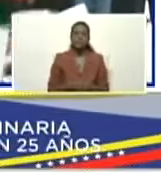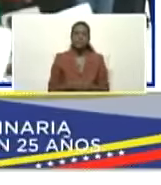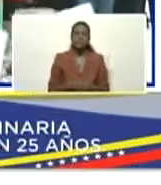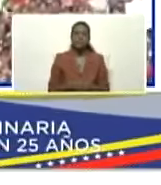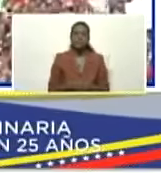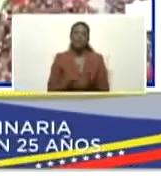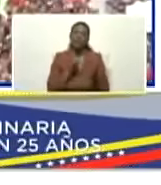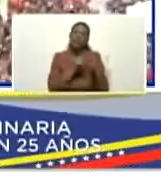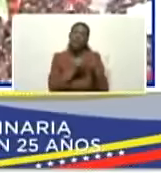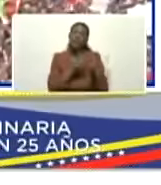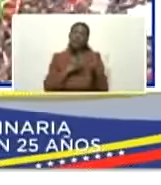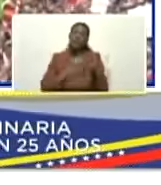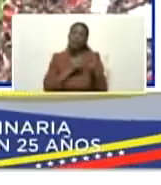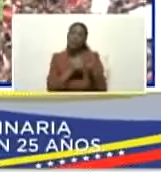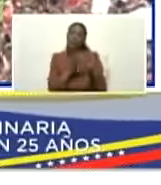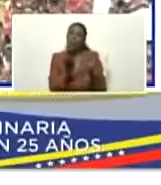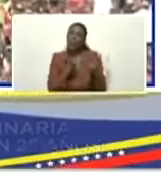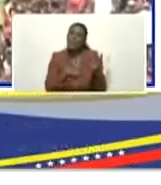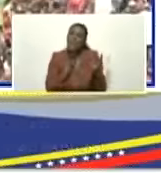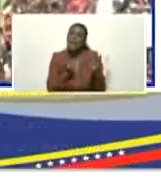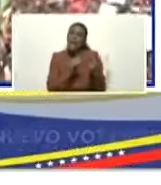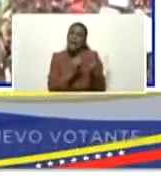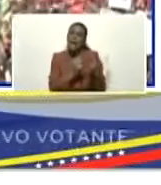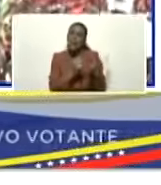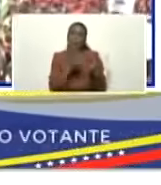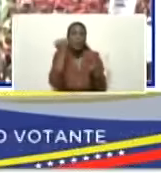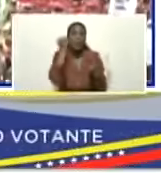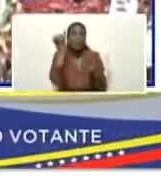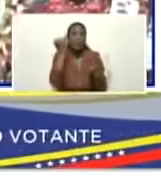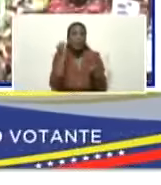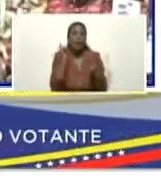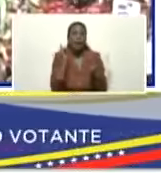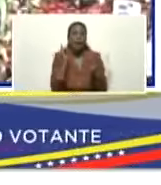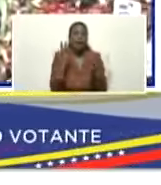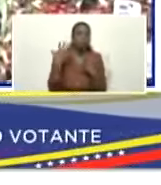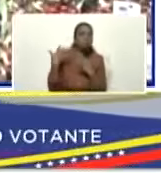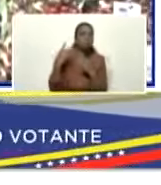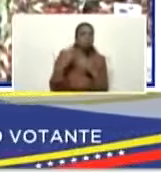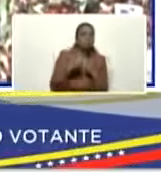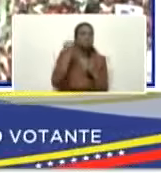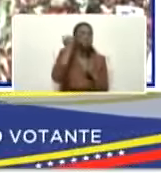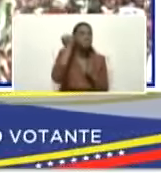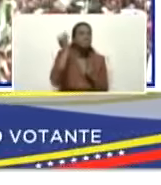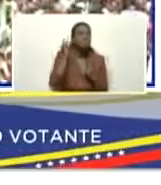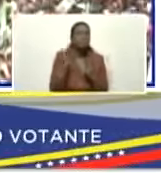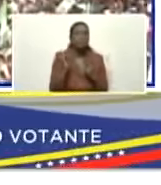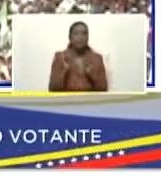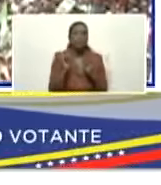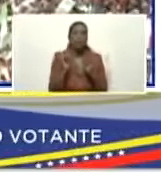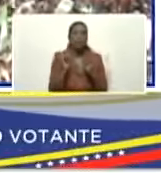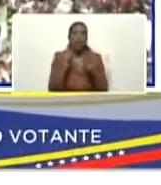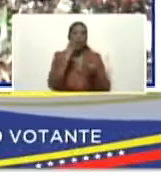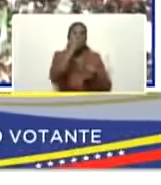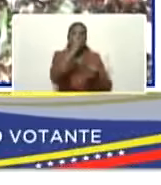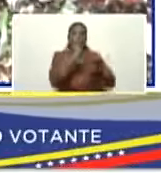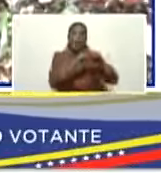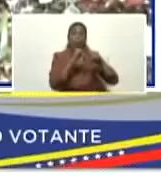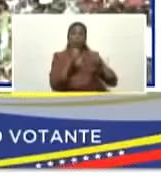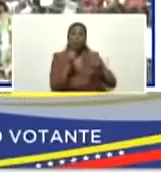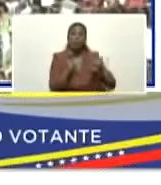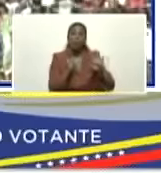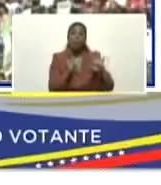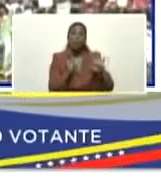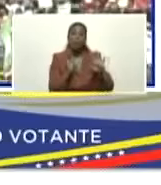Y lo segundo, también se me ocurrió en estos días. Pongan en su 1x10, por lo